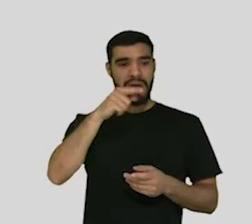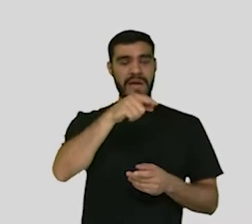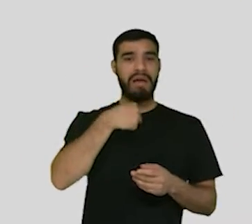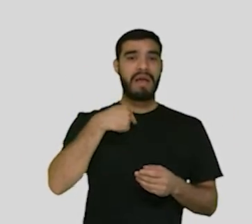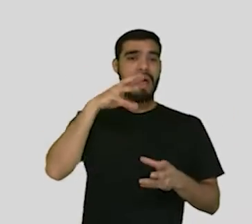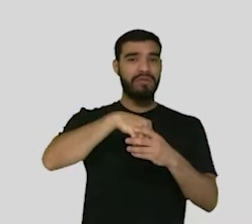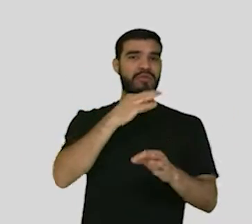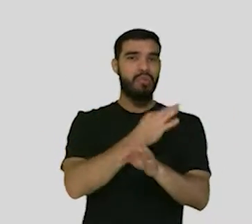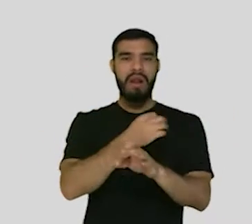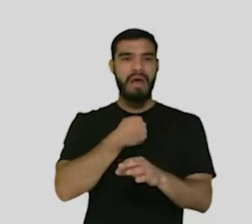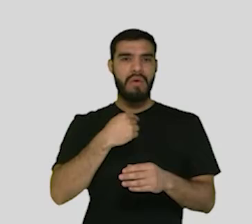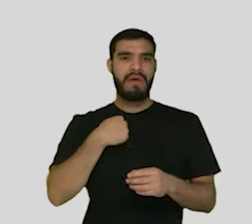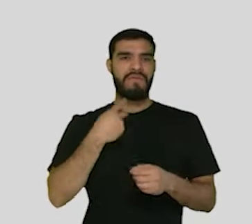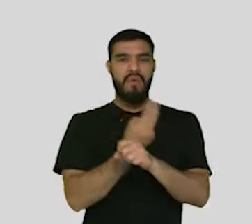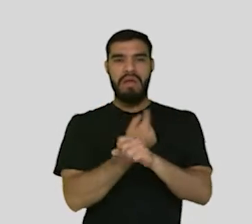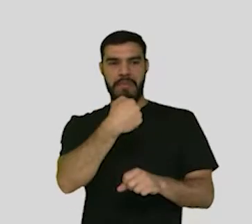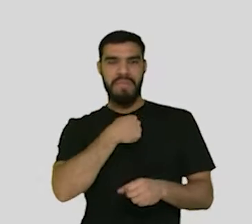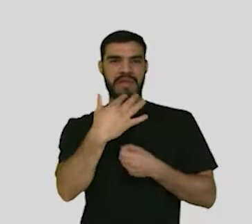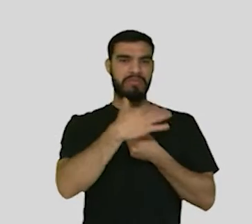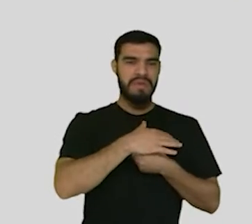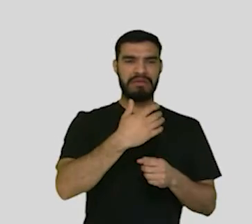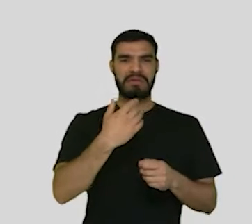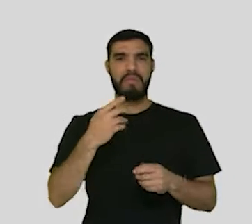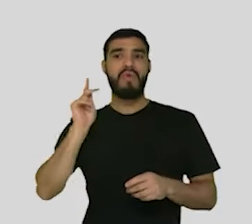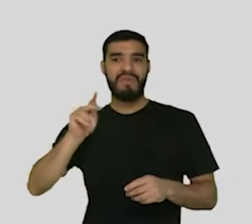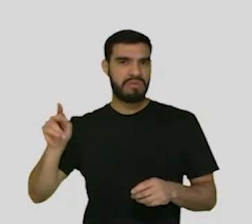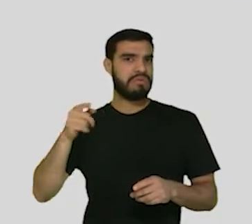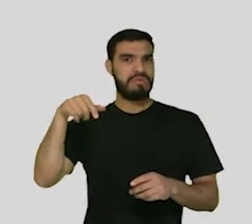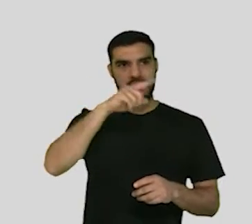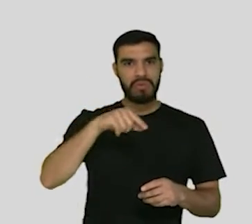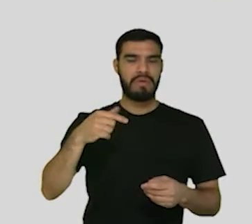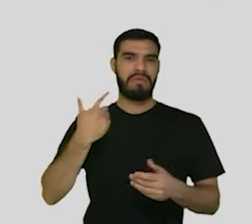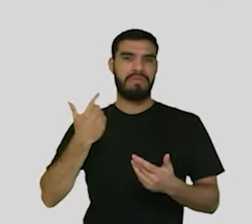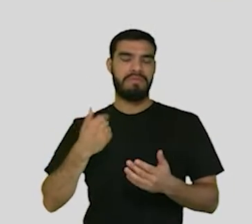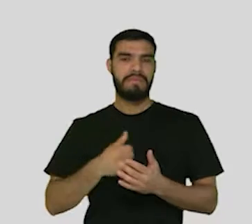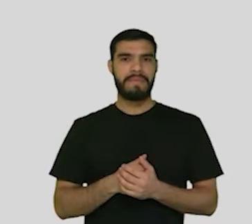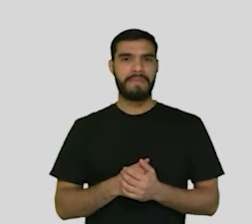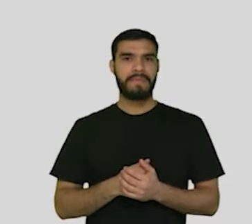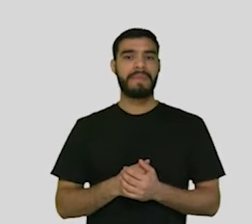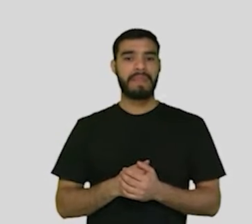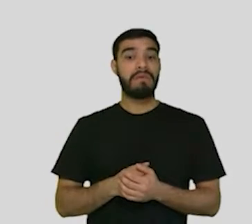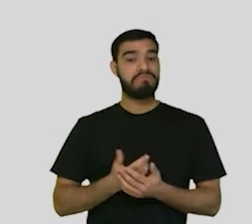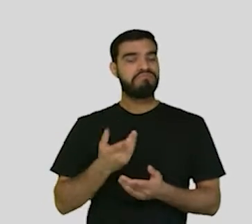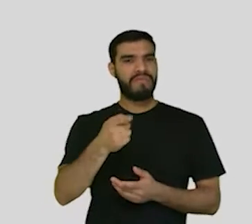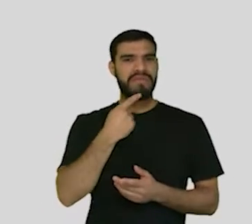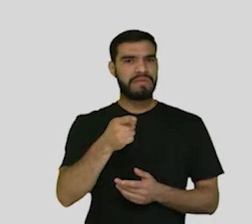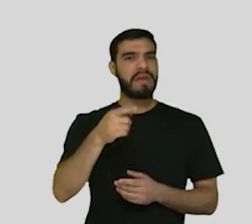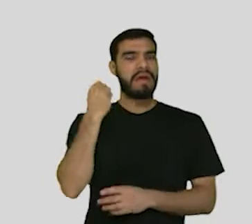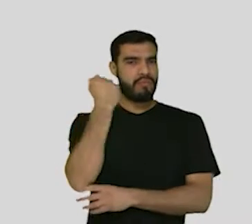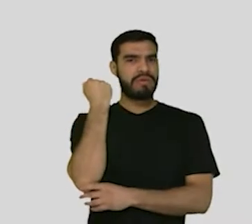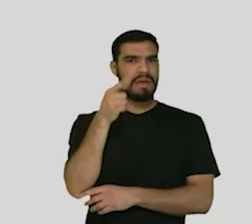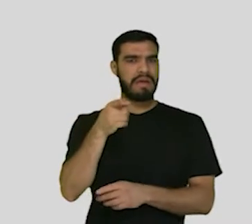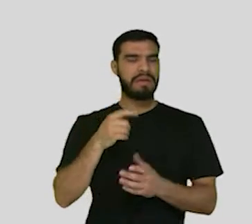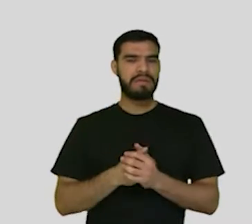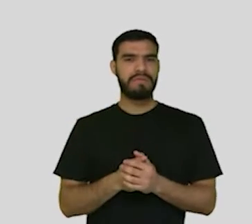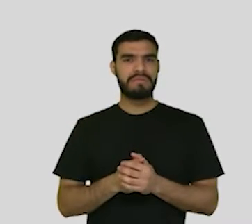escuela pea veía yepa nace comprende se mosé se mojara cuera boía yepa entonces